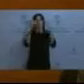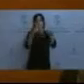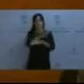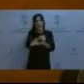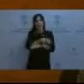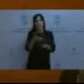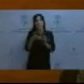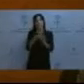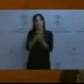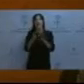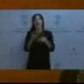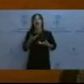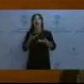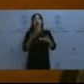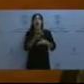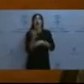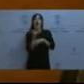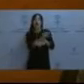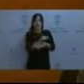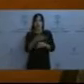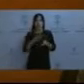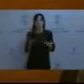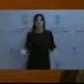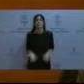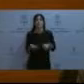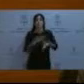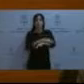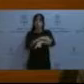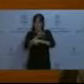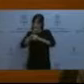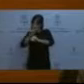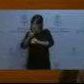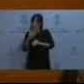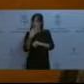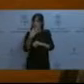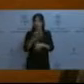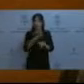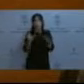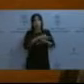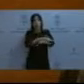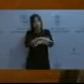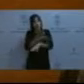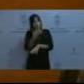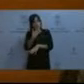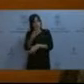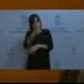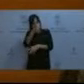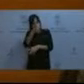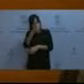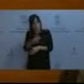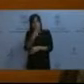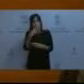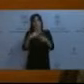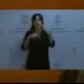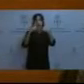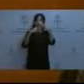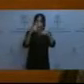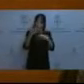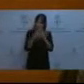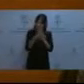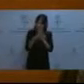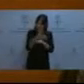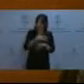su gobierno. Le voy a poner un ejemplo, y de un gobierno socialista, donde obras son amores y no buenas